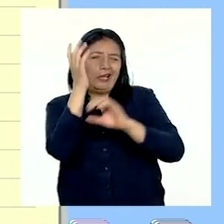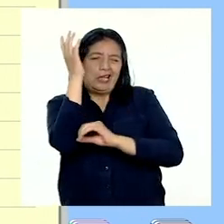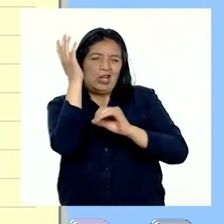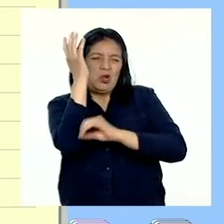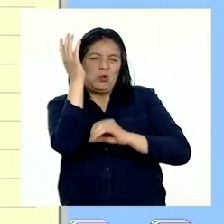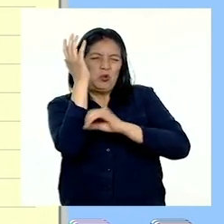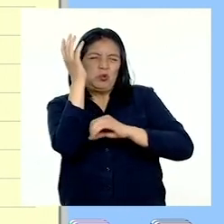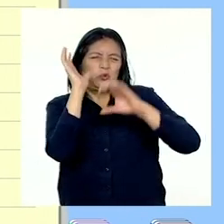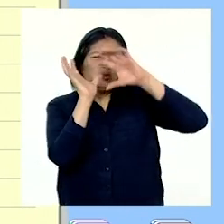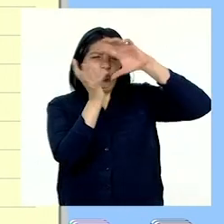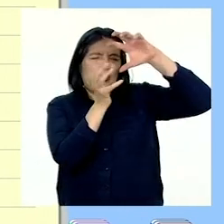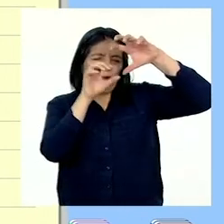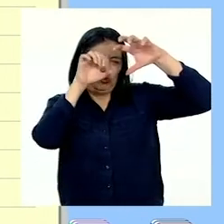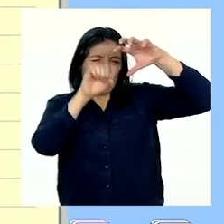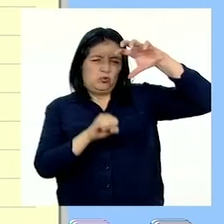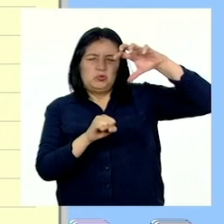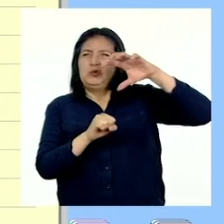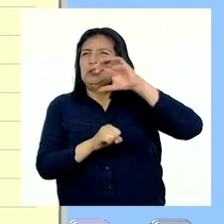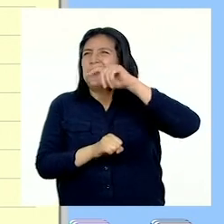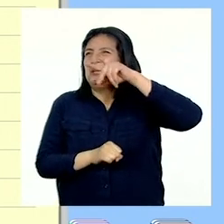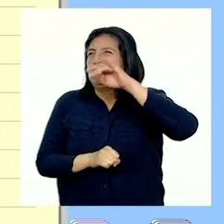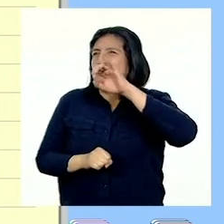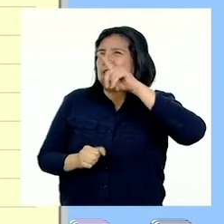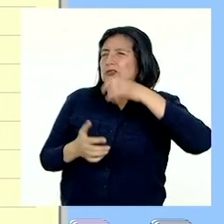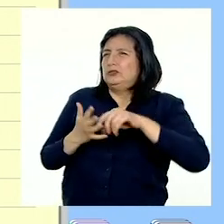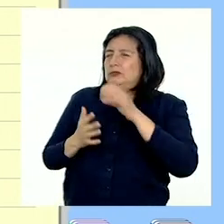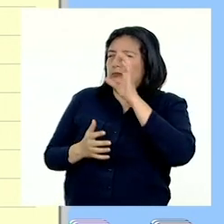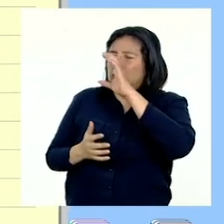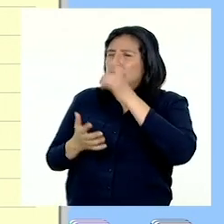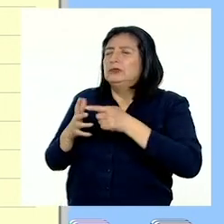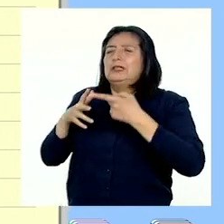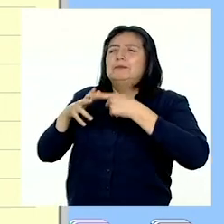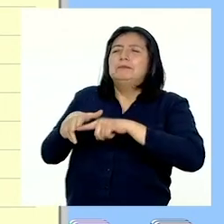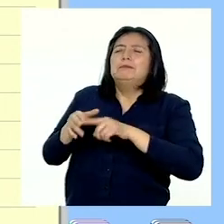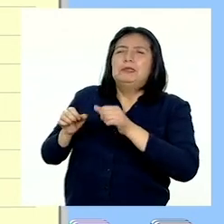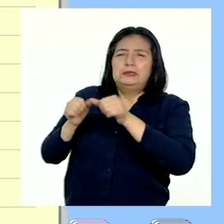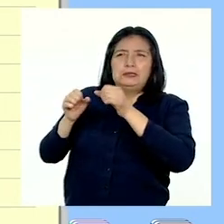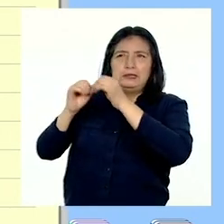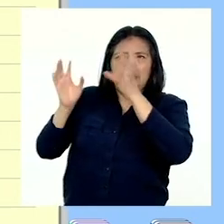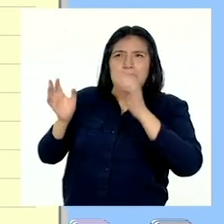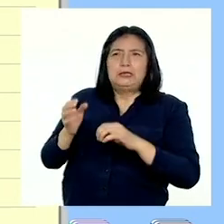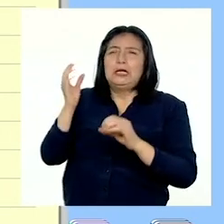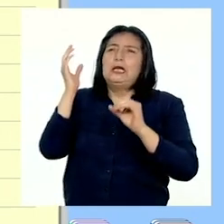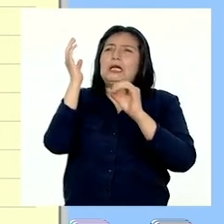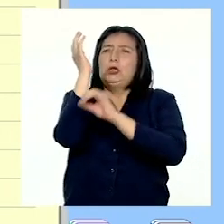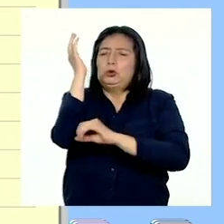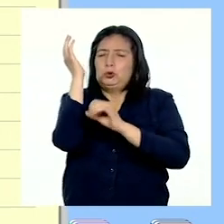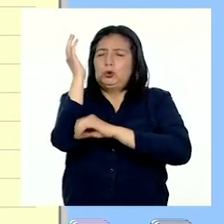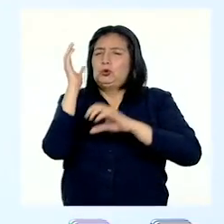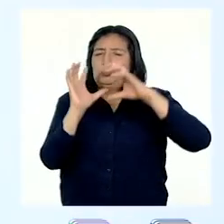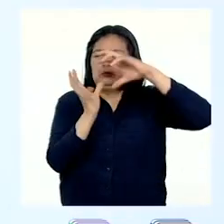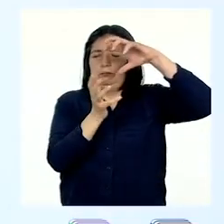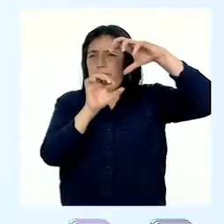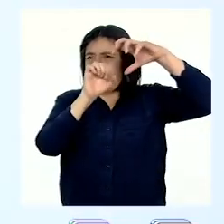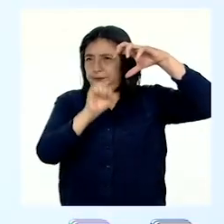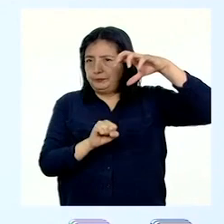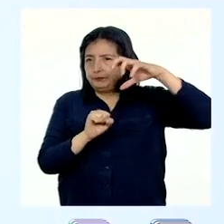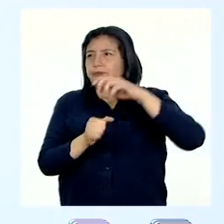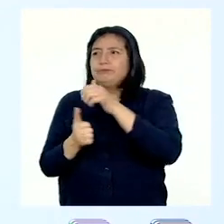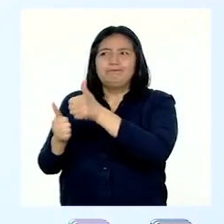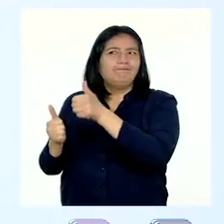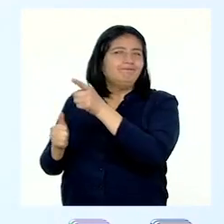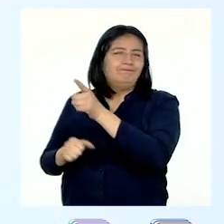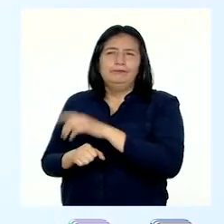hemisferio sur? Busca saber la fecha en que empieza el equinoccio de otoño en el hemisferio sur.